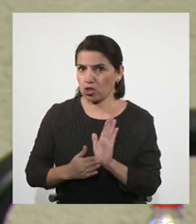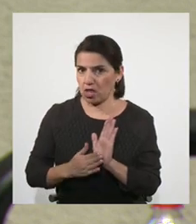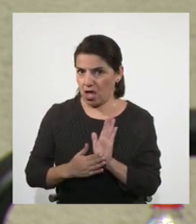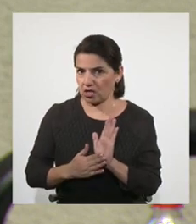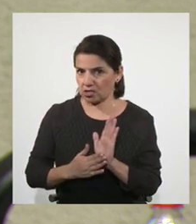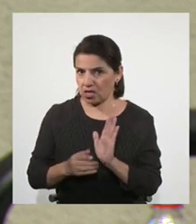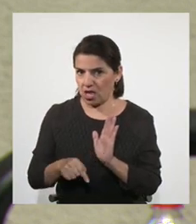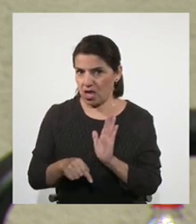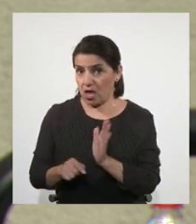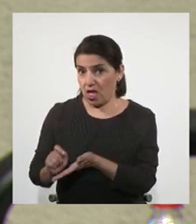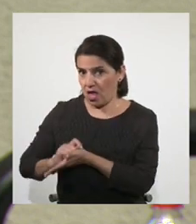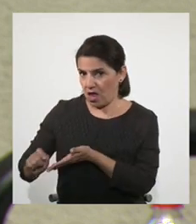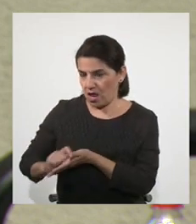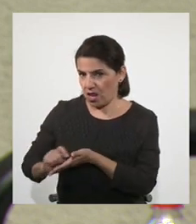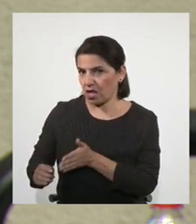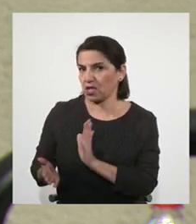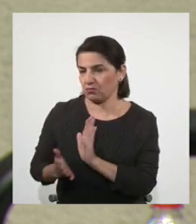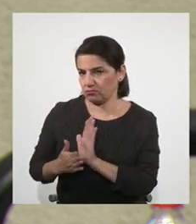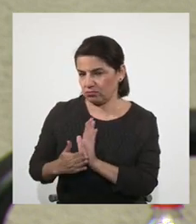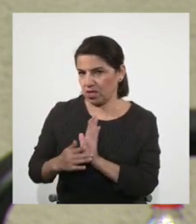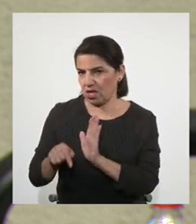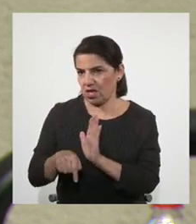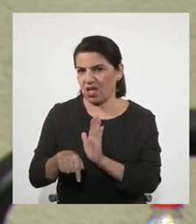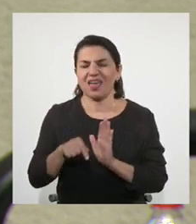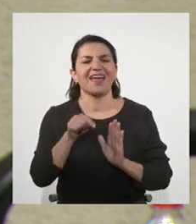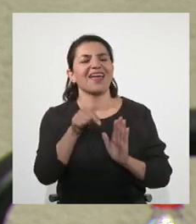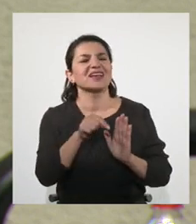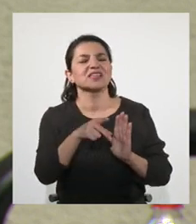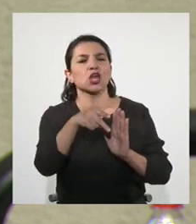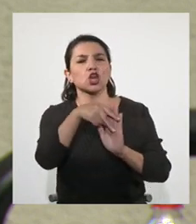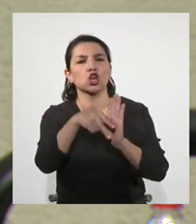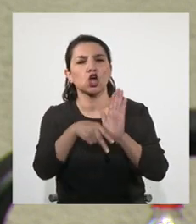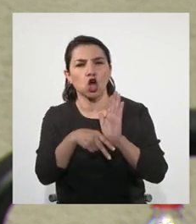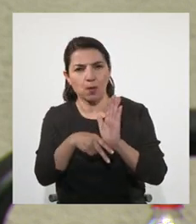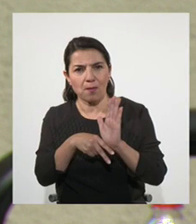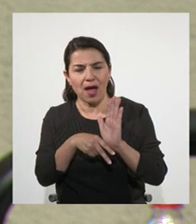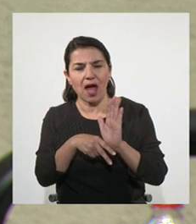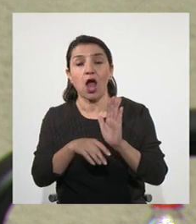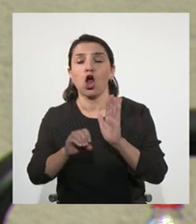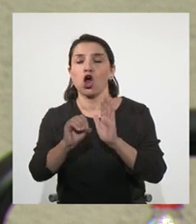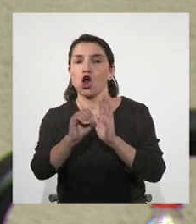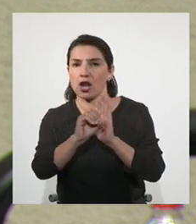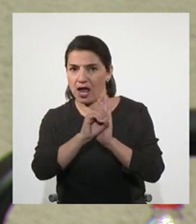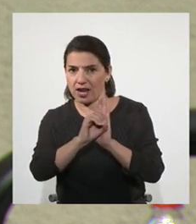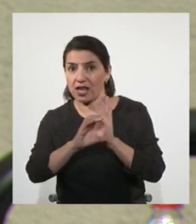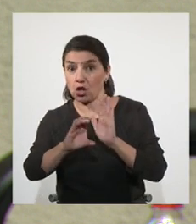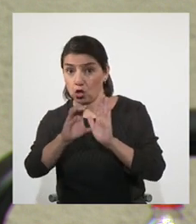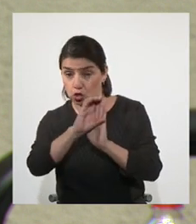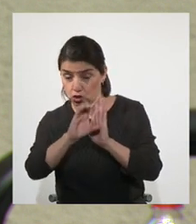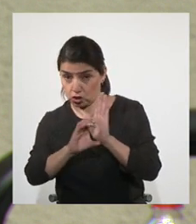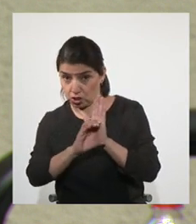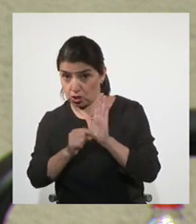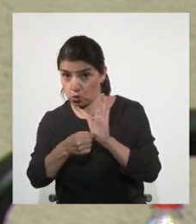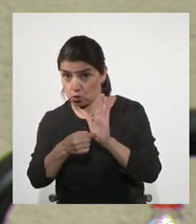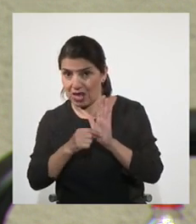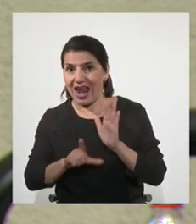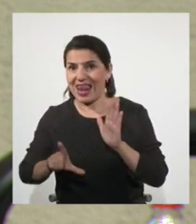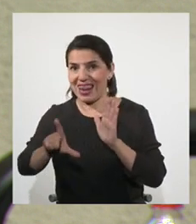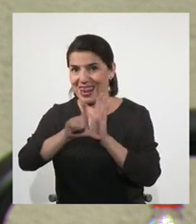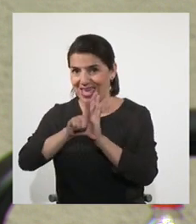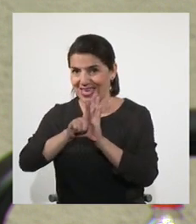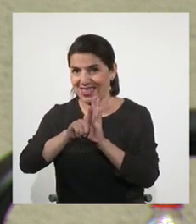quede constancia en acta de que esa es una norma orgánico-constitucional, porque está referida a la ley orgánica constitucional de Carabineros de